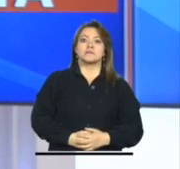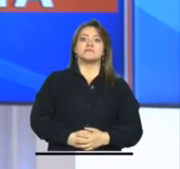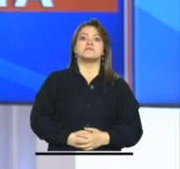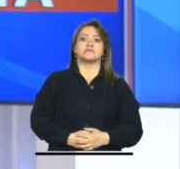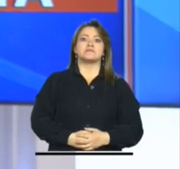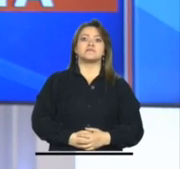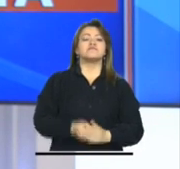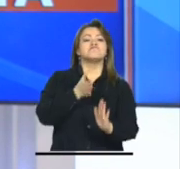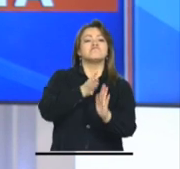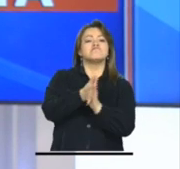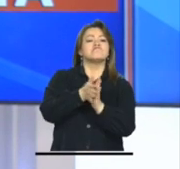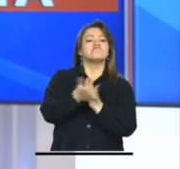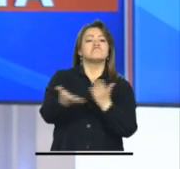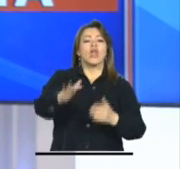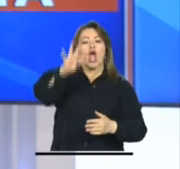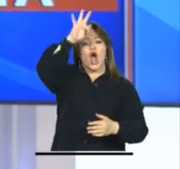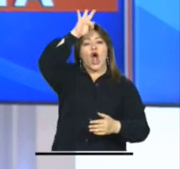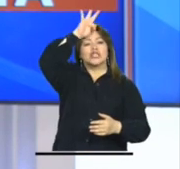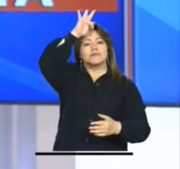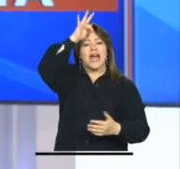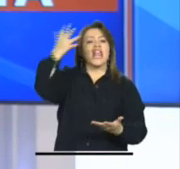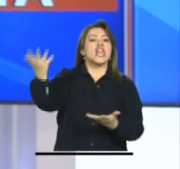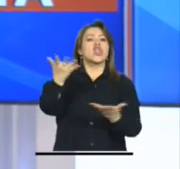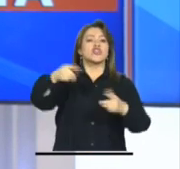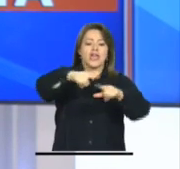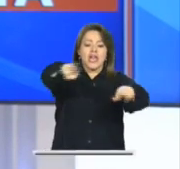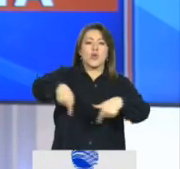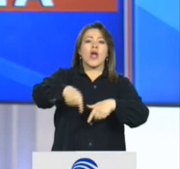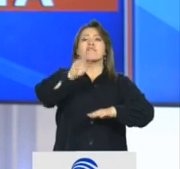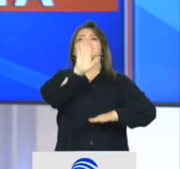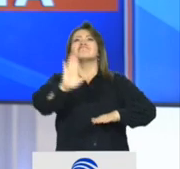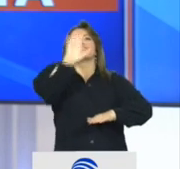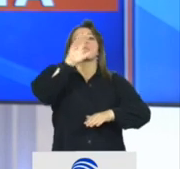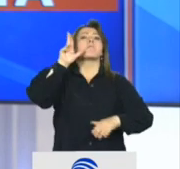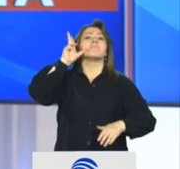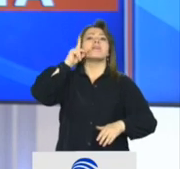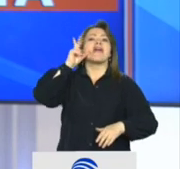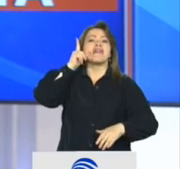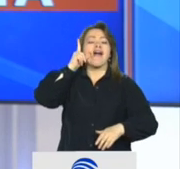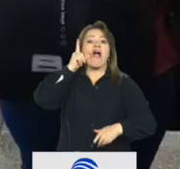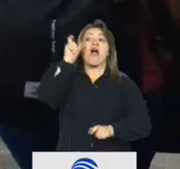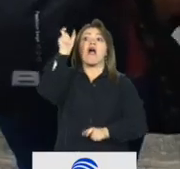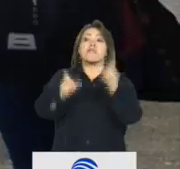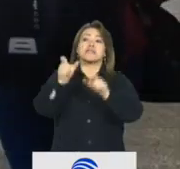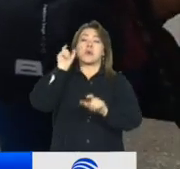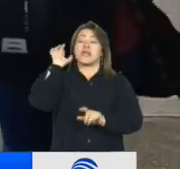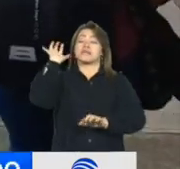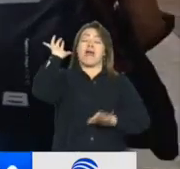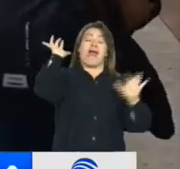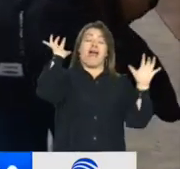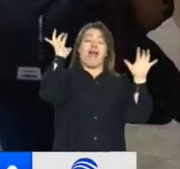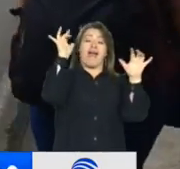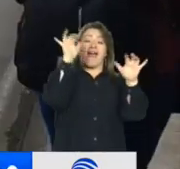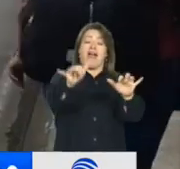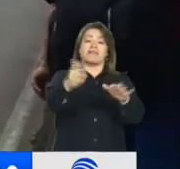Y hoy es noticia, hospitales y clínicas en Pereira se encuentran colapsadas por la gran demanda de usuarios. Las autoridades de salud se